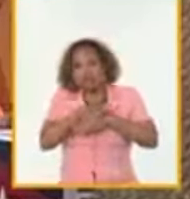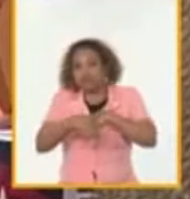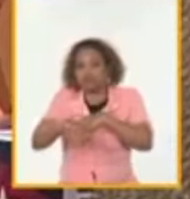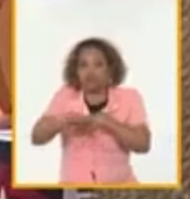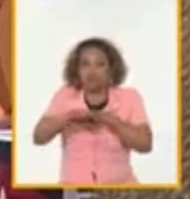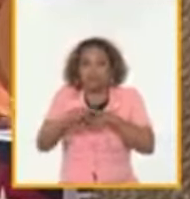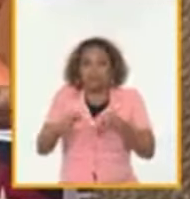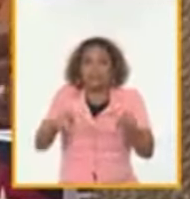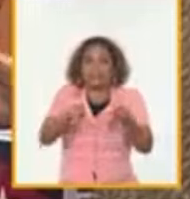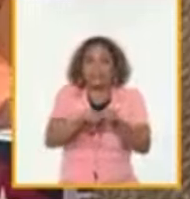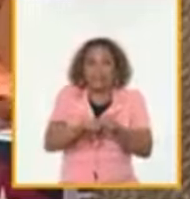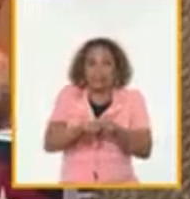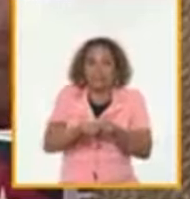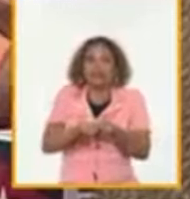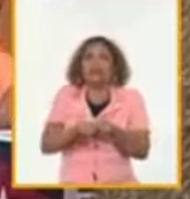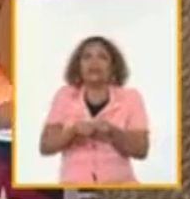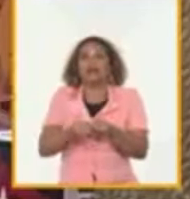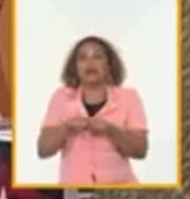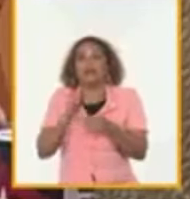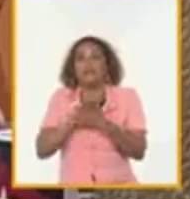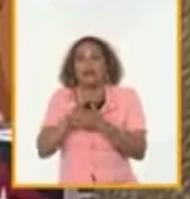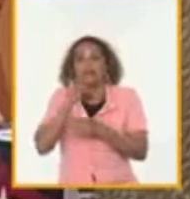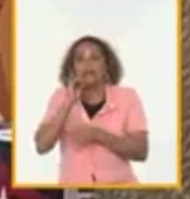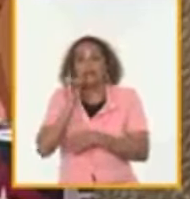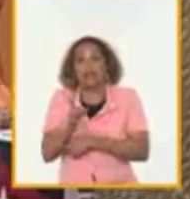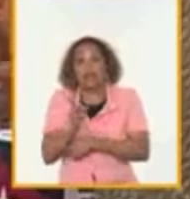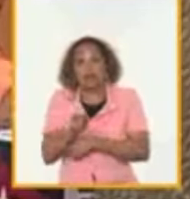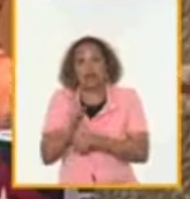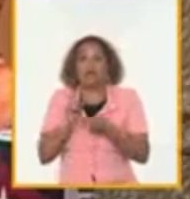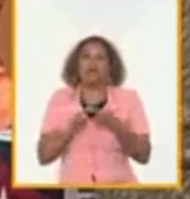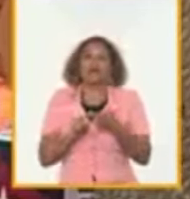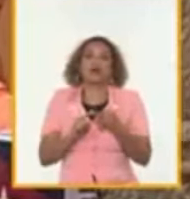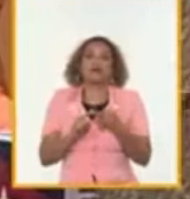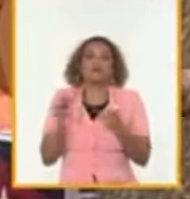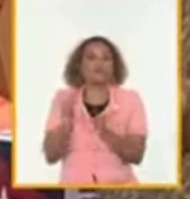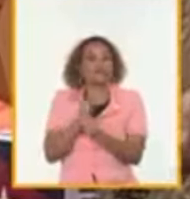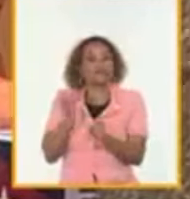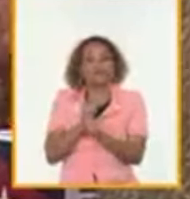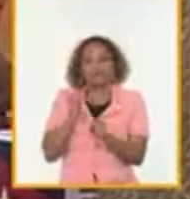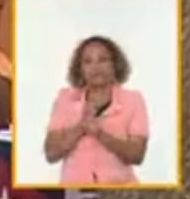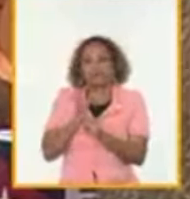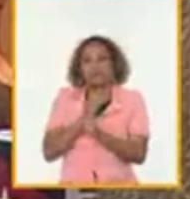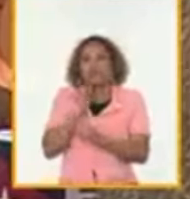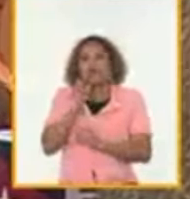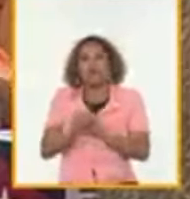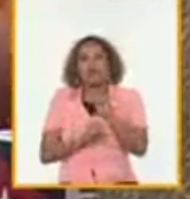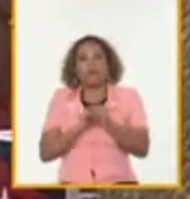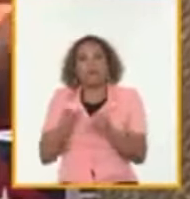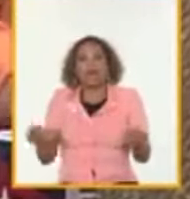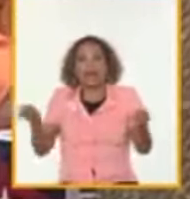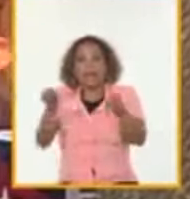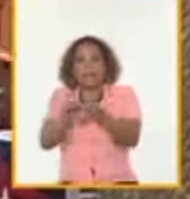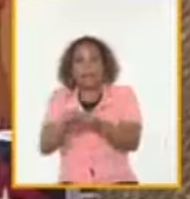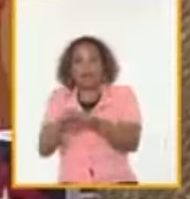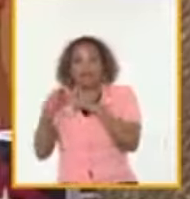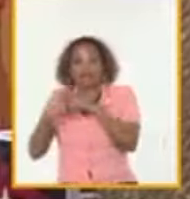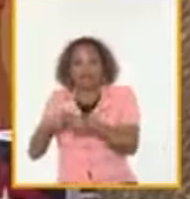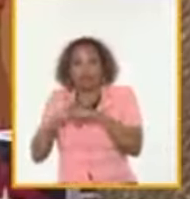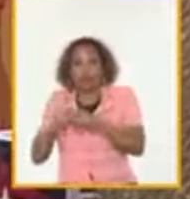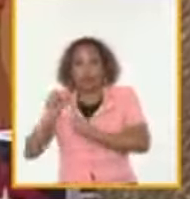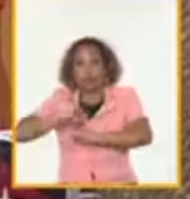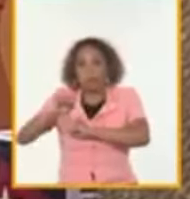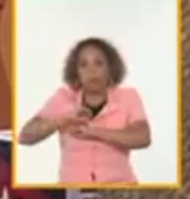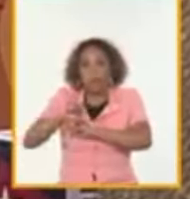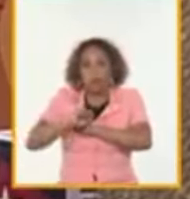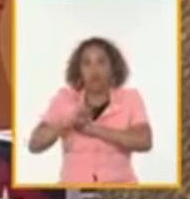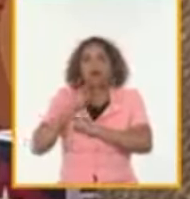haciendo ahora mismo en minerv ochoita en manicaragua hemos tenido que buscar y alar bomba para Entonces nosotros poder